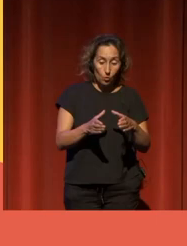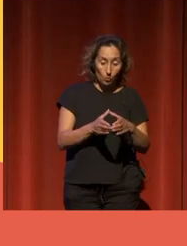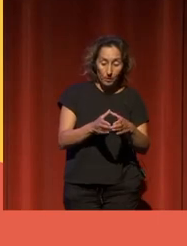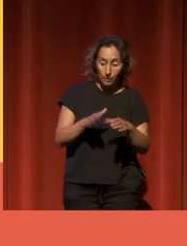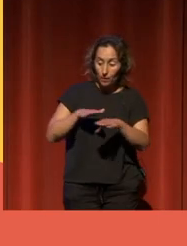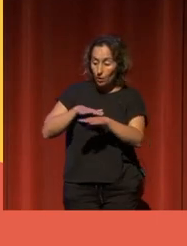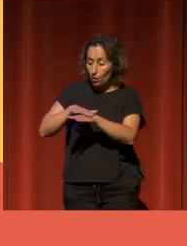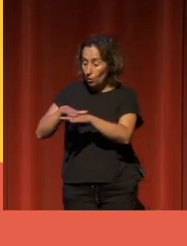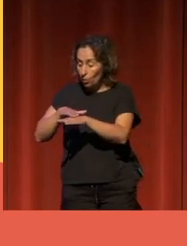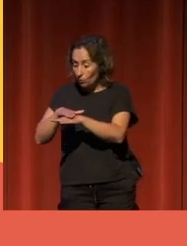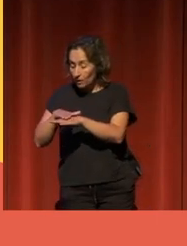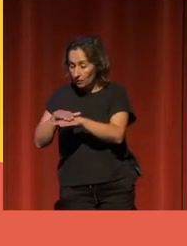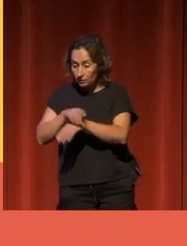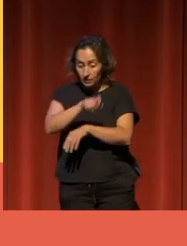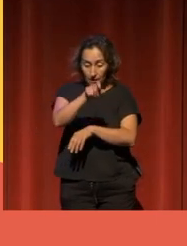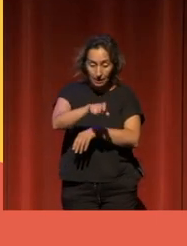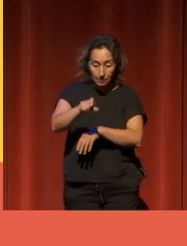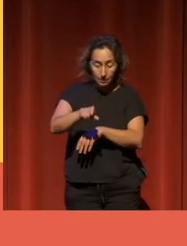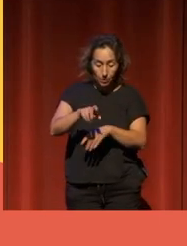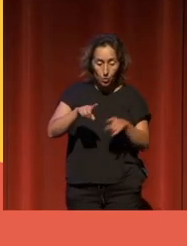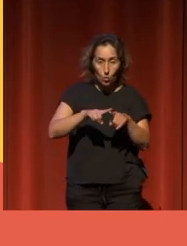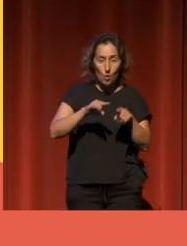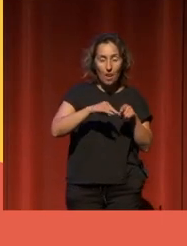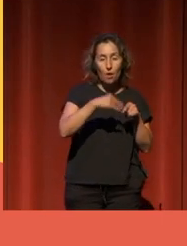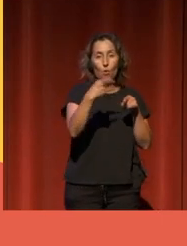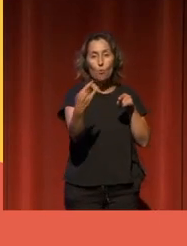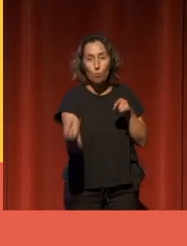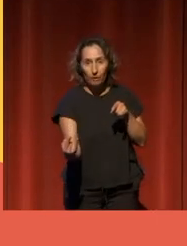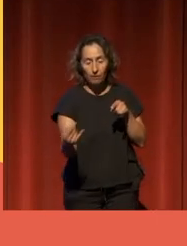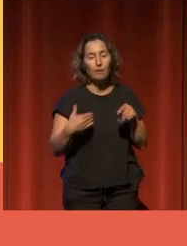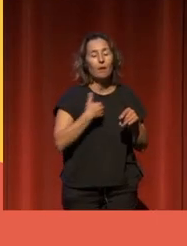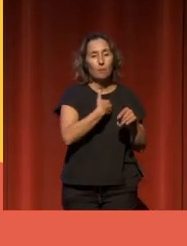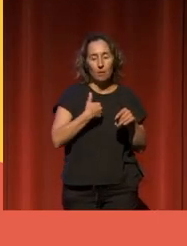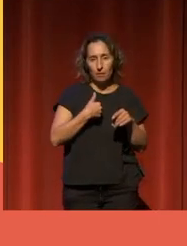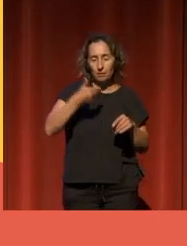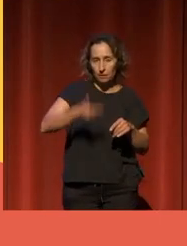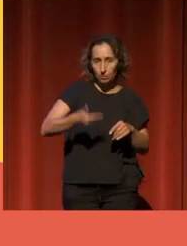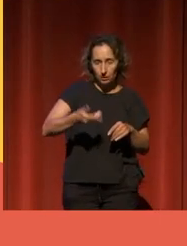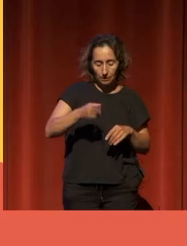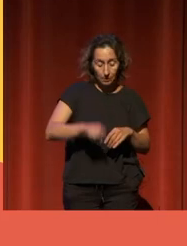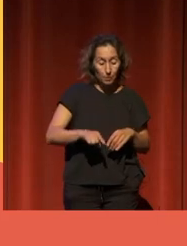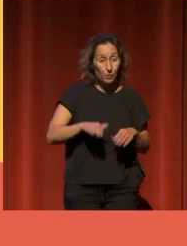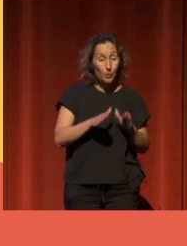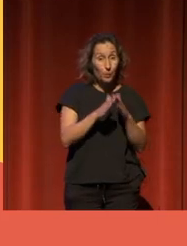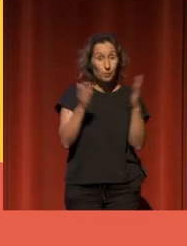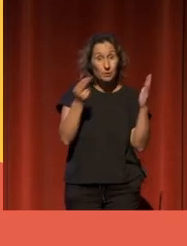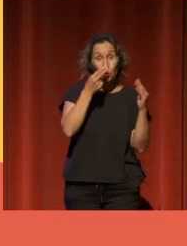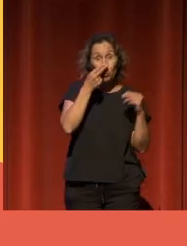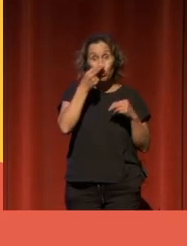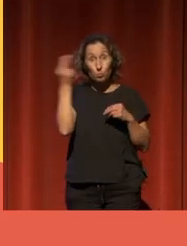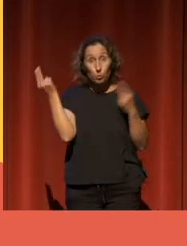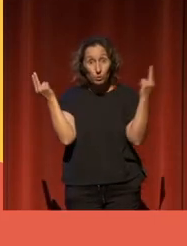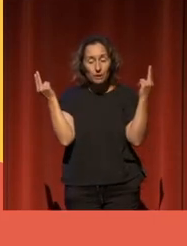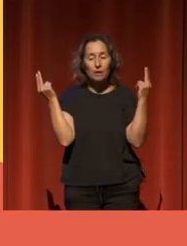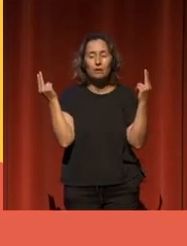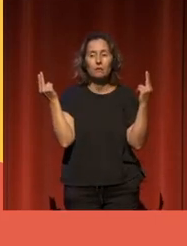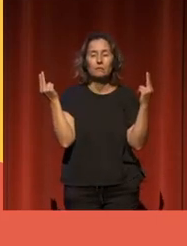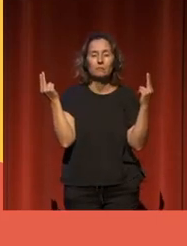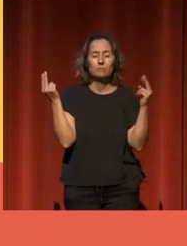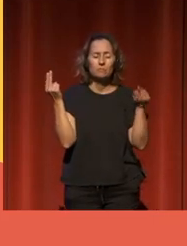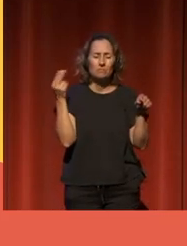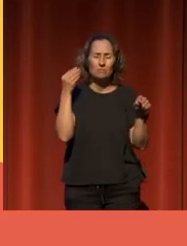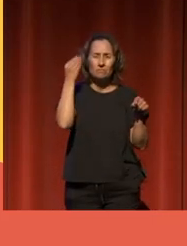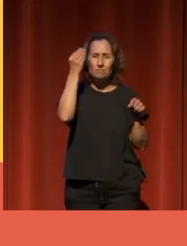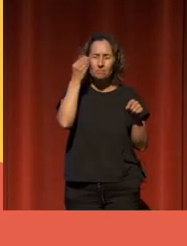gobiernos locales y las personas las administraciones locales y las personas las bibliotecas públicas deben plantearse crear